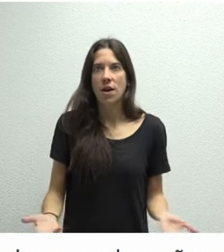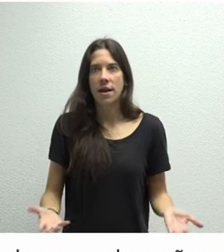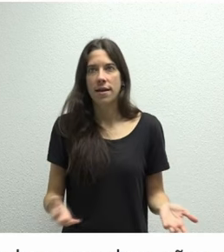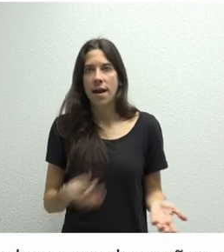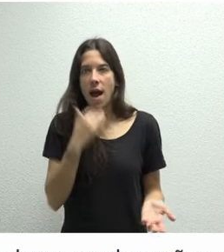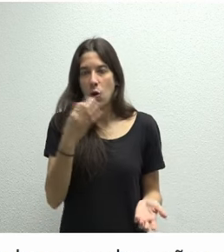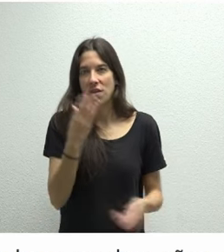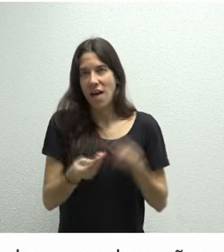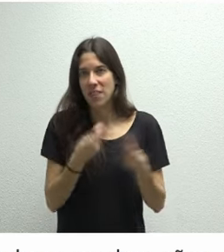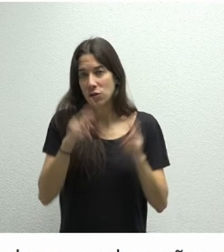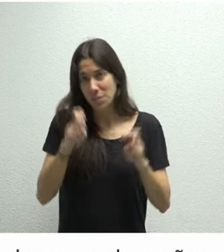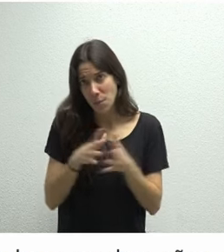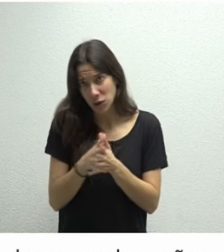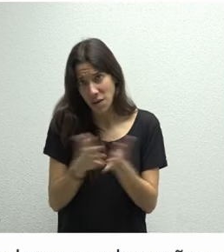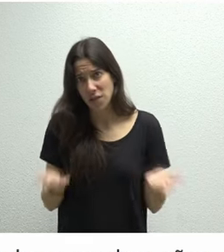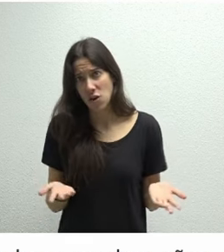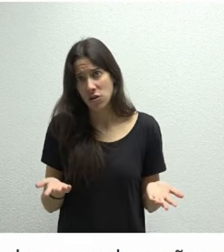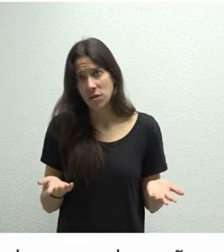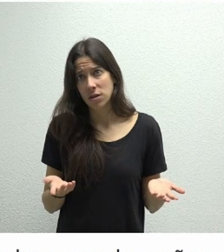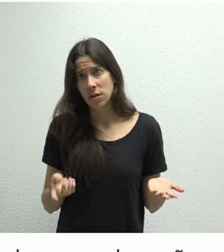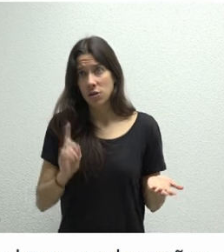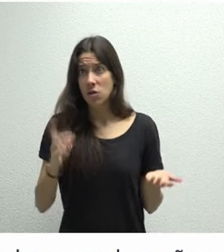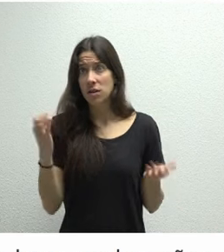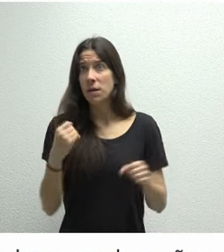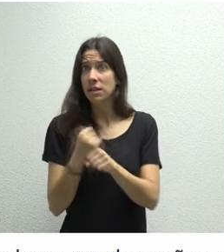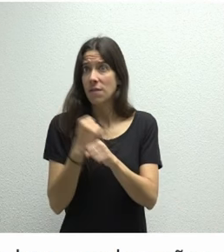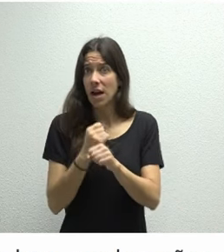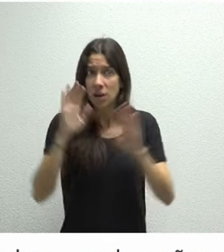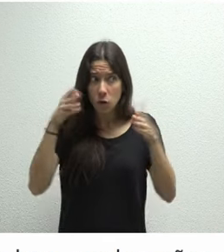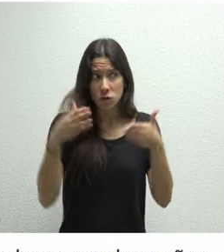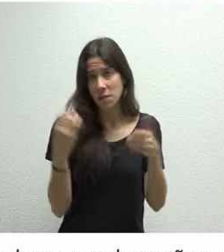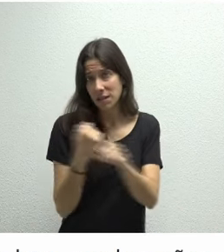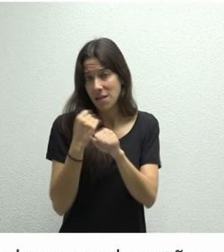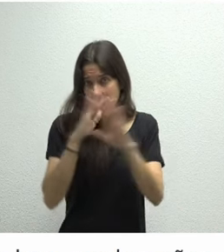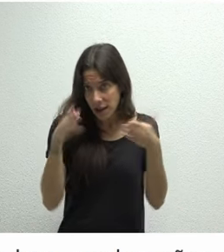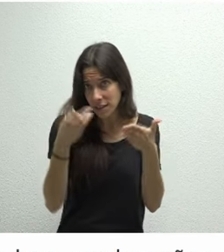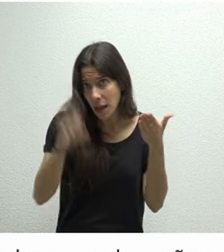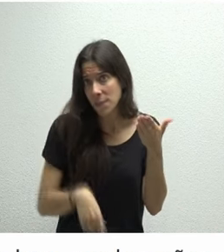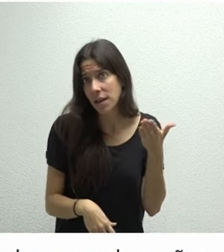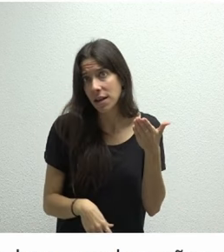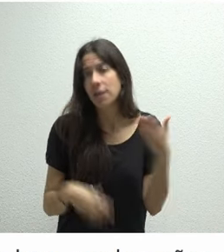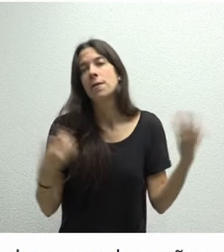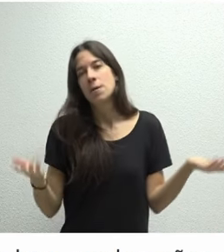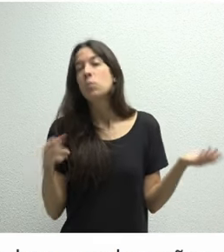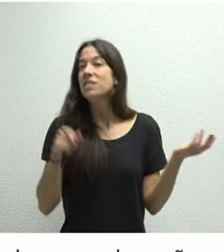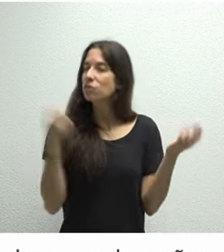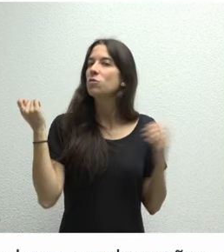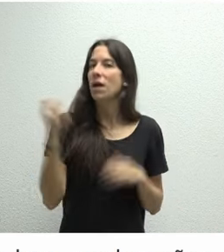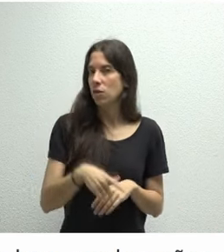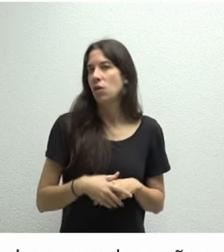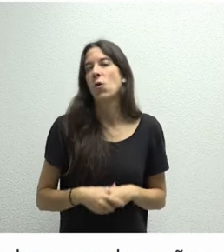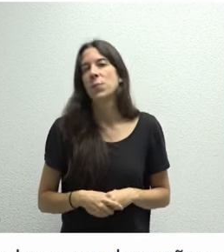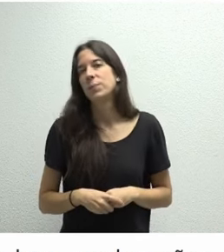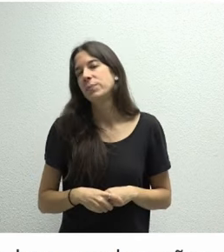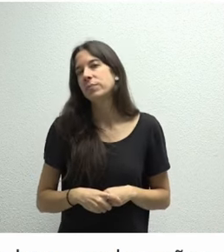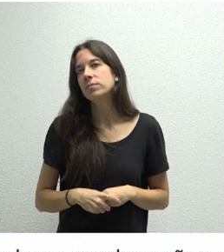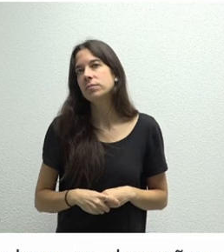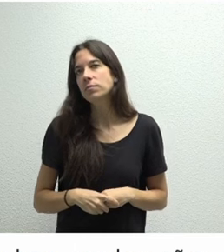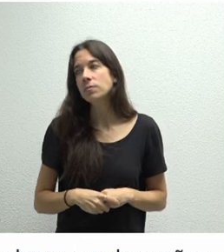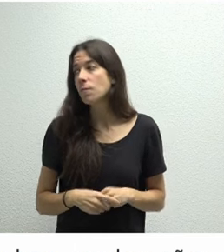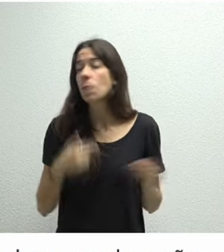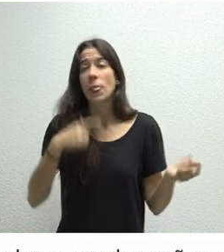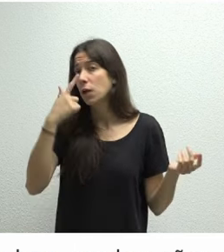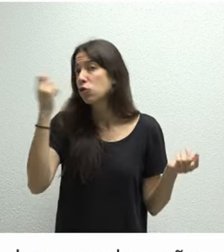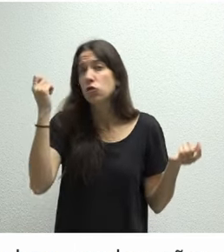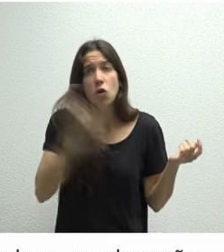motivación no la Tendremos que trabajar en consulta Vale pues esto es parecido de acuerdo es decir no me vale que